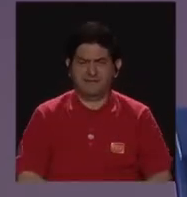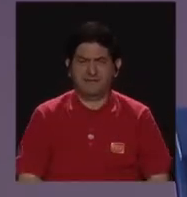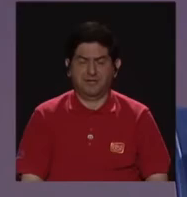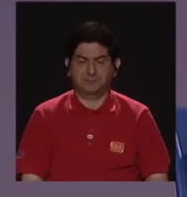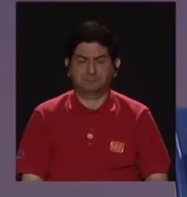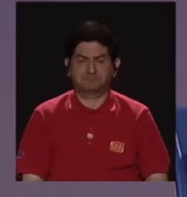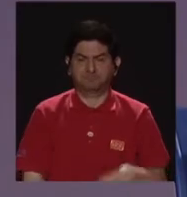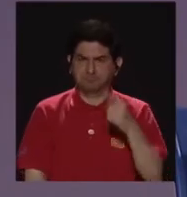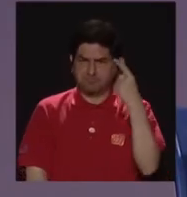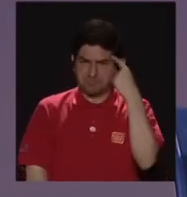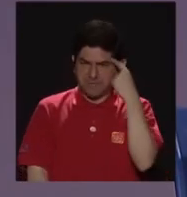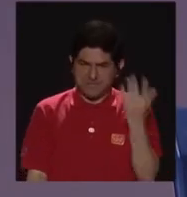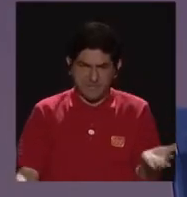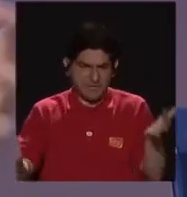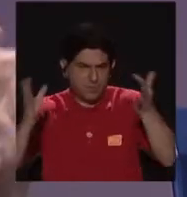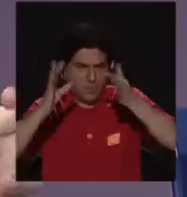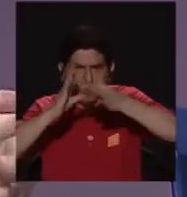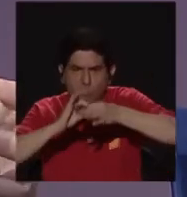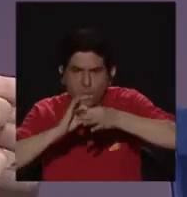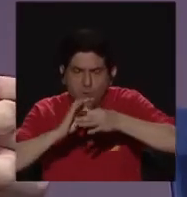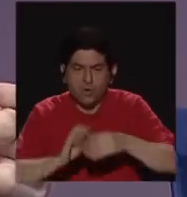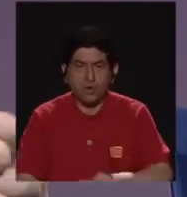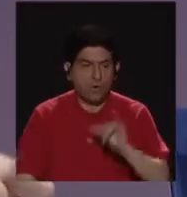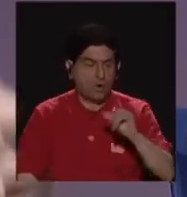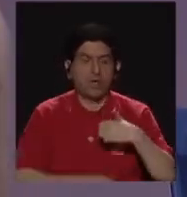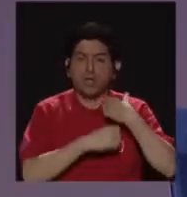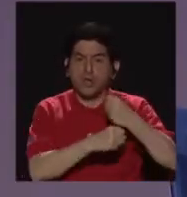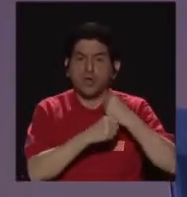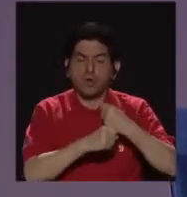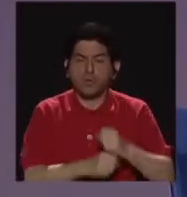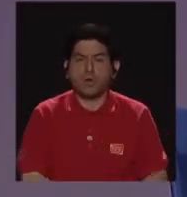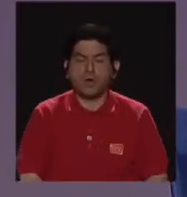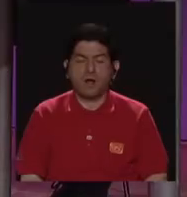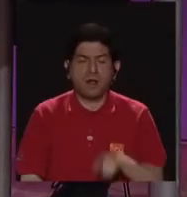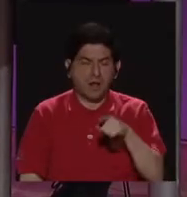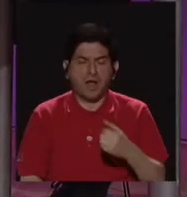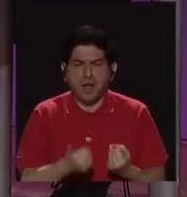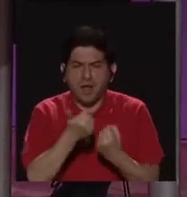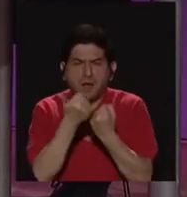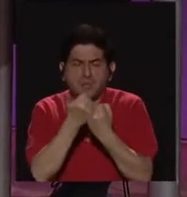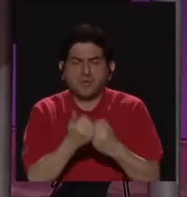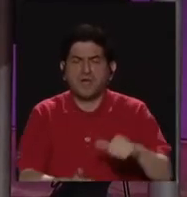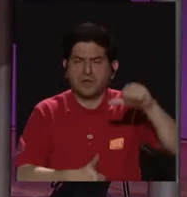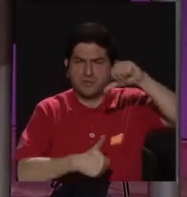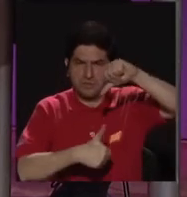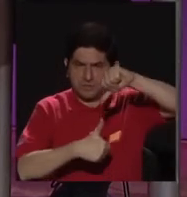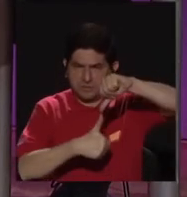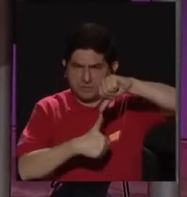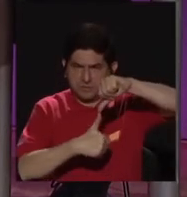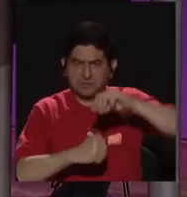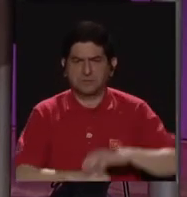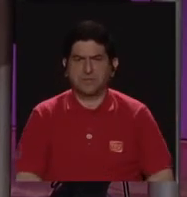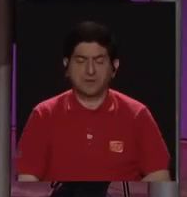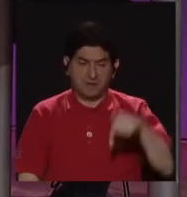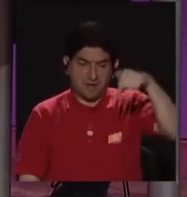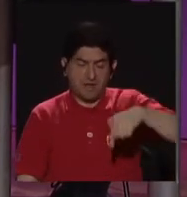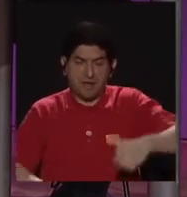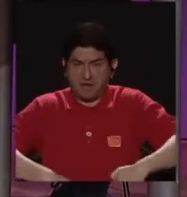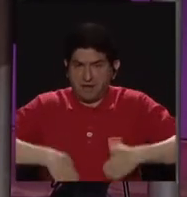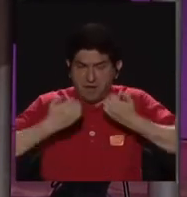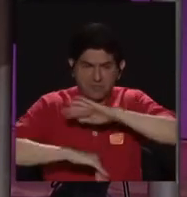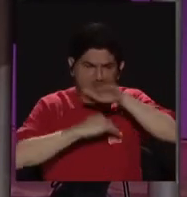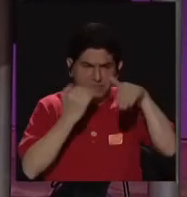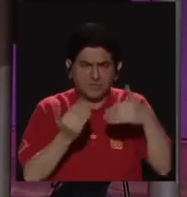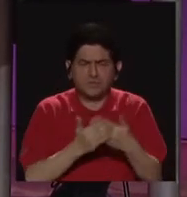haciendo este enlace con qué es ese mismo ejército el que ha abonado para que en centroamérica la exista